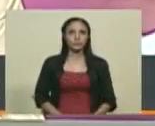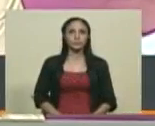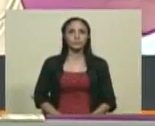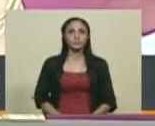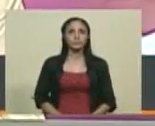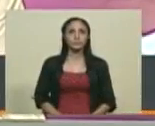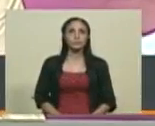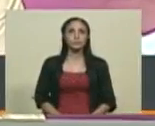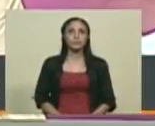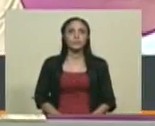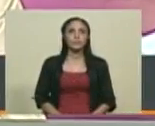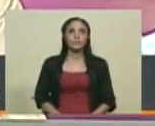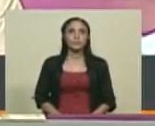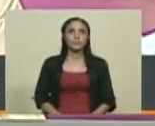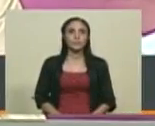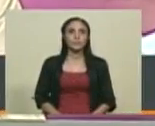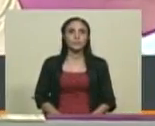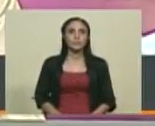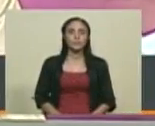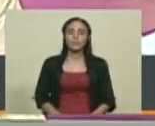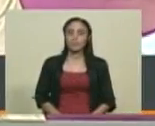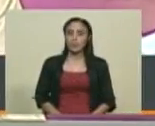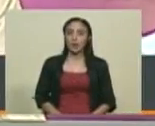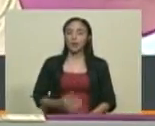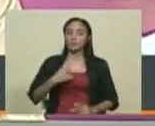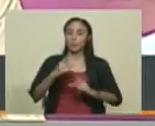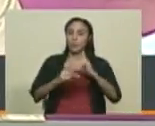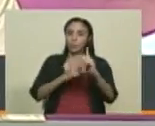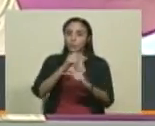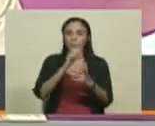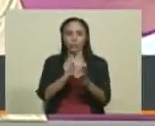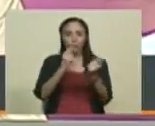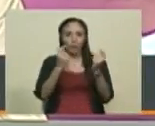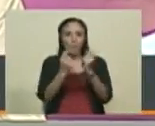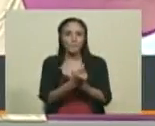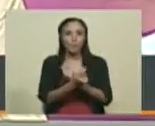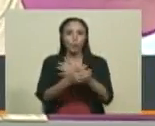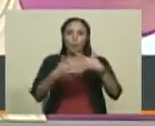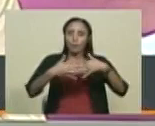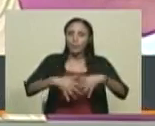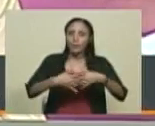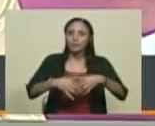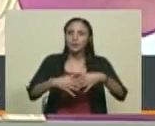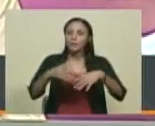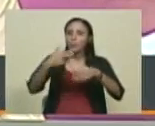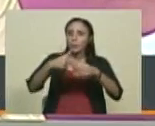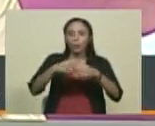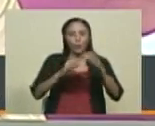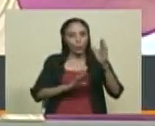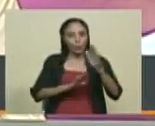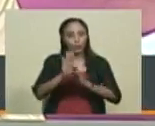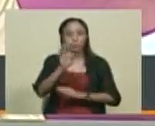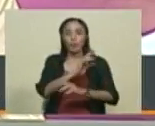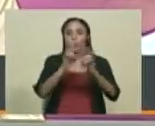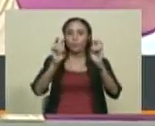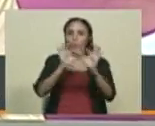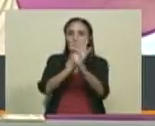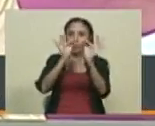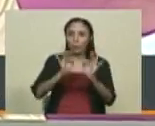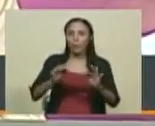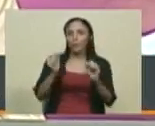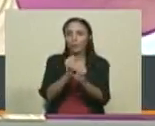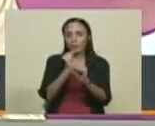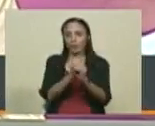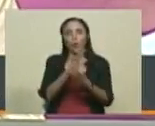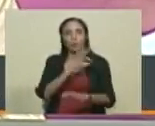que de este proceso de revolución interna en PDVSA surja ya definitivamente un nuevo modelo de gestión